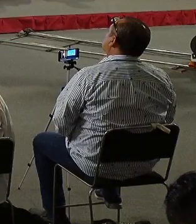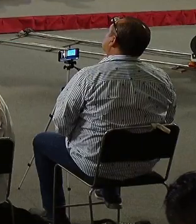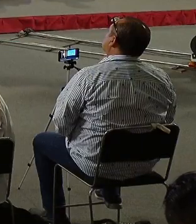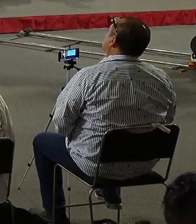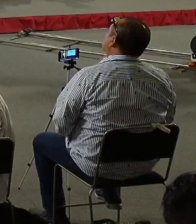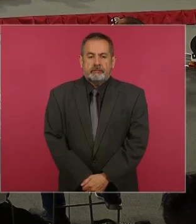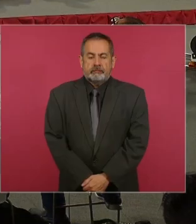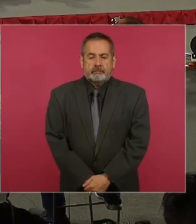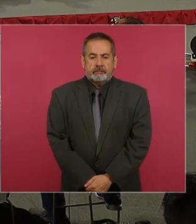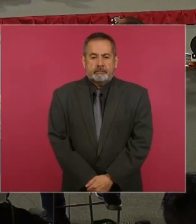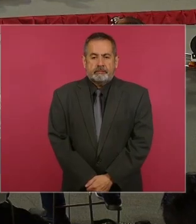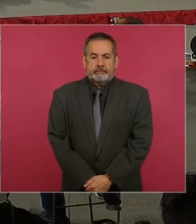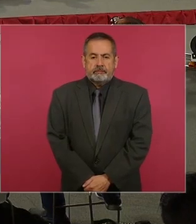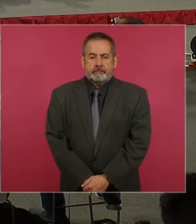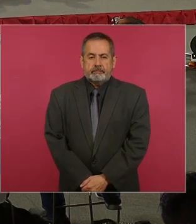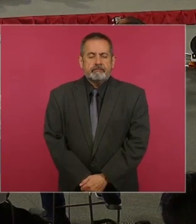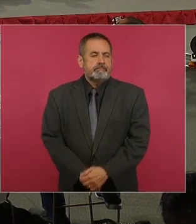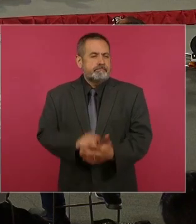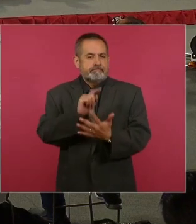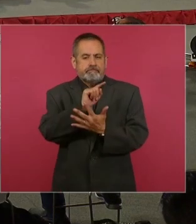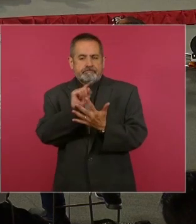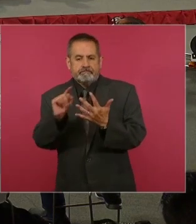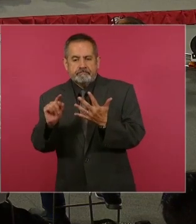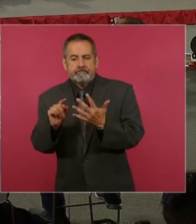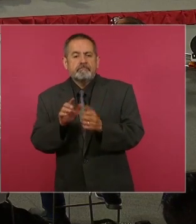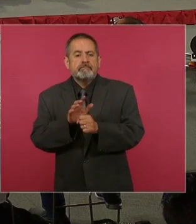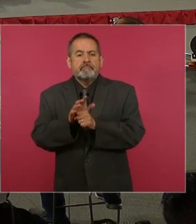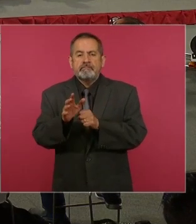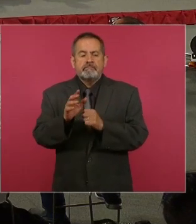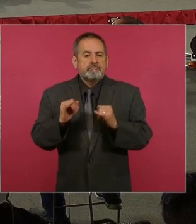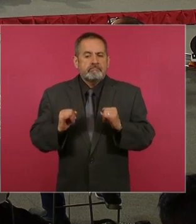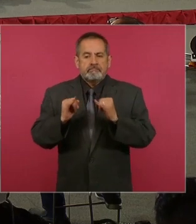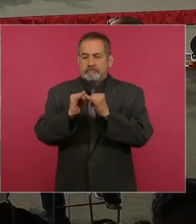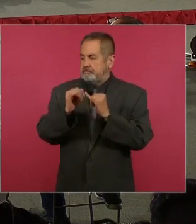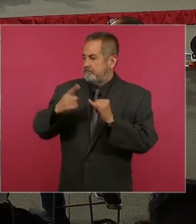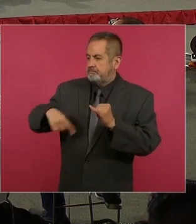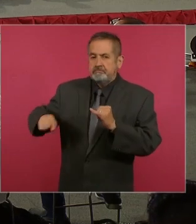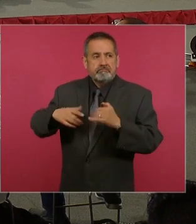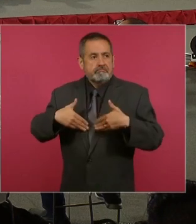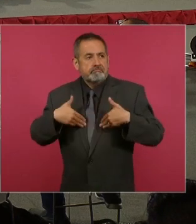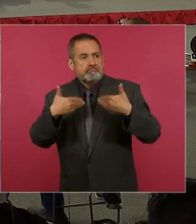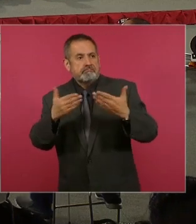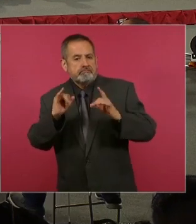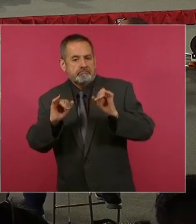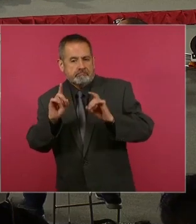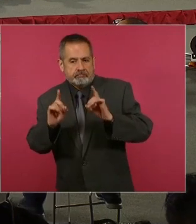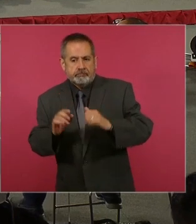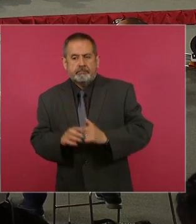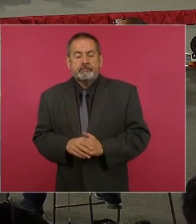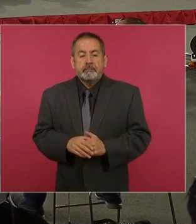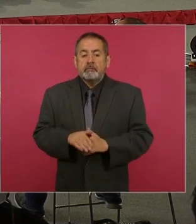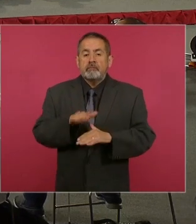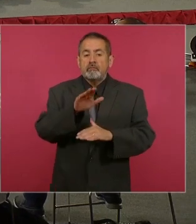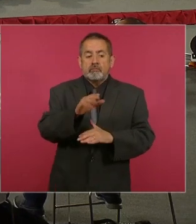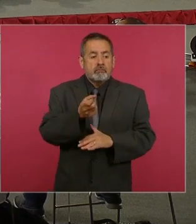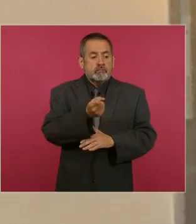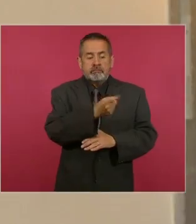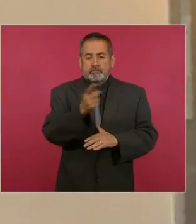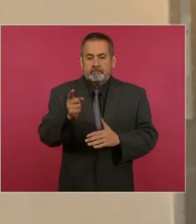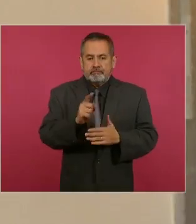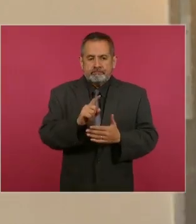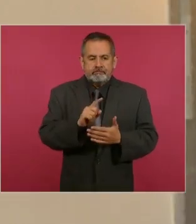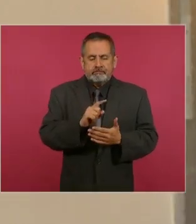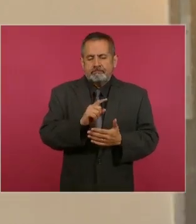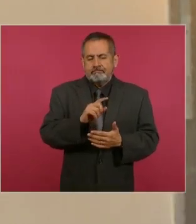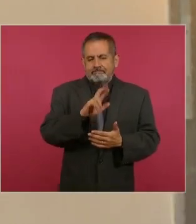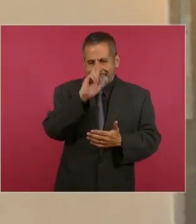como las más corruptas o donde tienen mayores desconfianza. En el caso de menores víctimas del delito, en